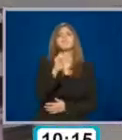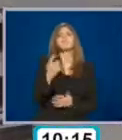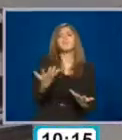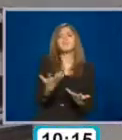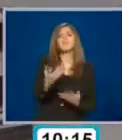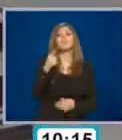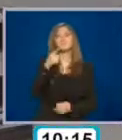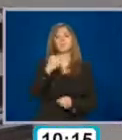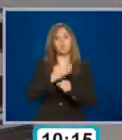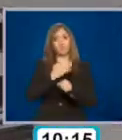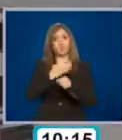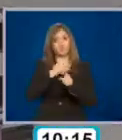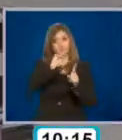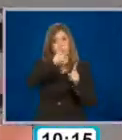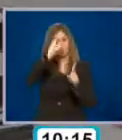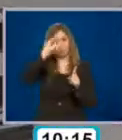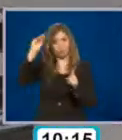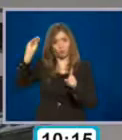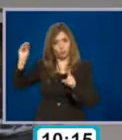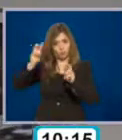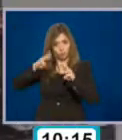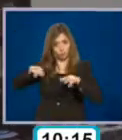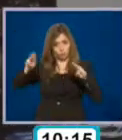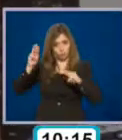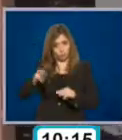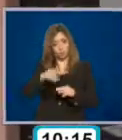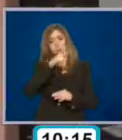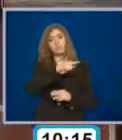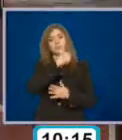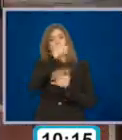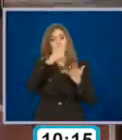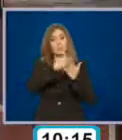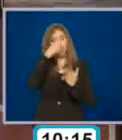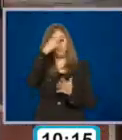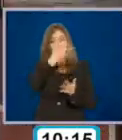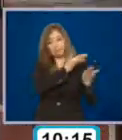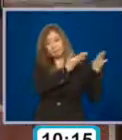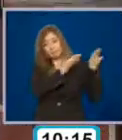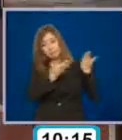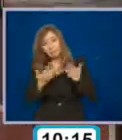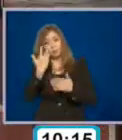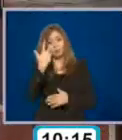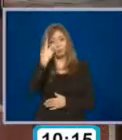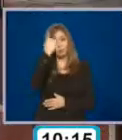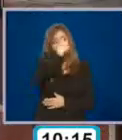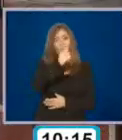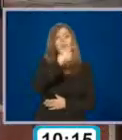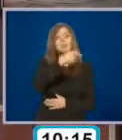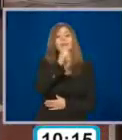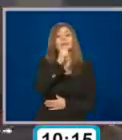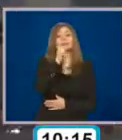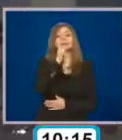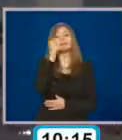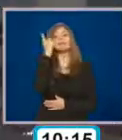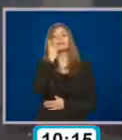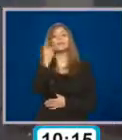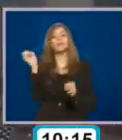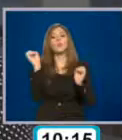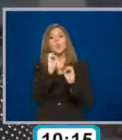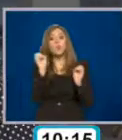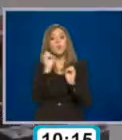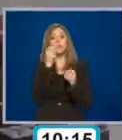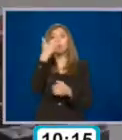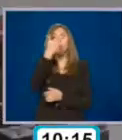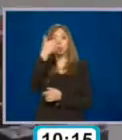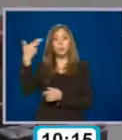en una gira promocional en la Ciudad de México. Acabas de llegar a la Ciudad de México, hiciste Acabamos. 8 horas de vuelo, no has dormido nada. No he dormido nada, llegué al hotel,